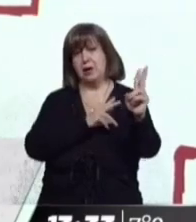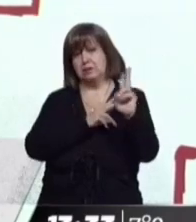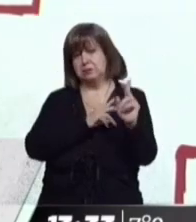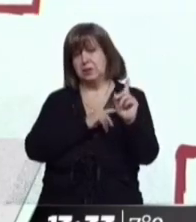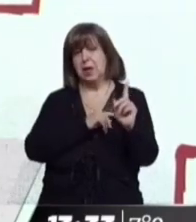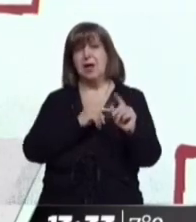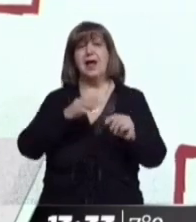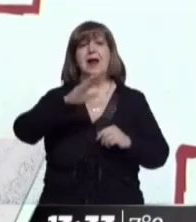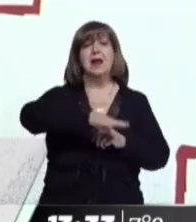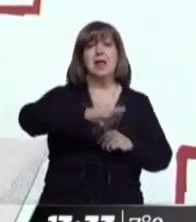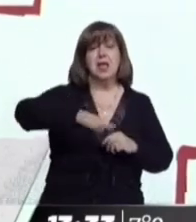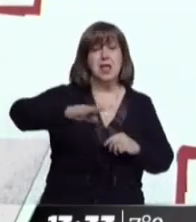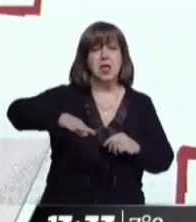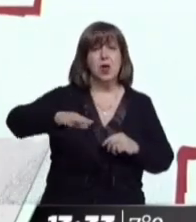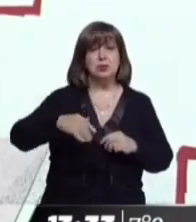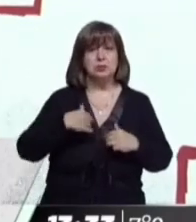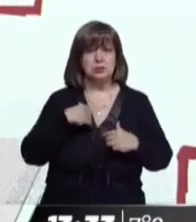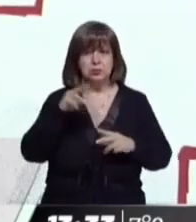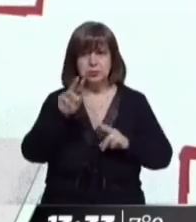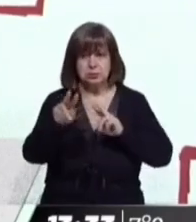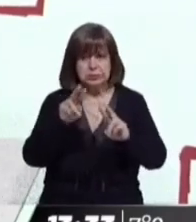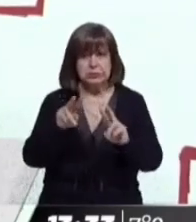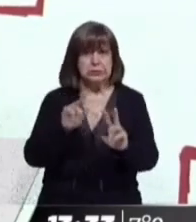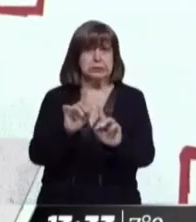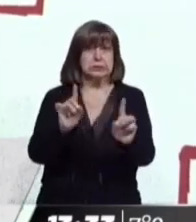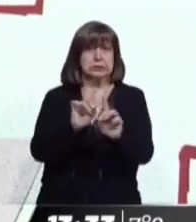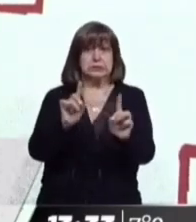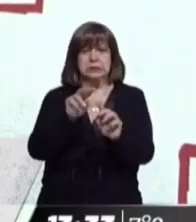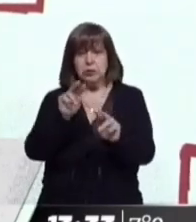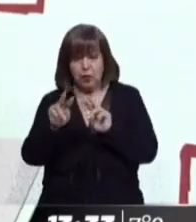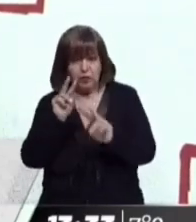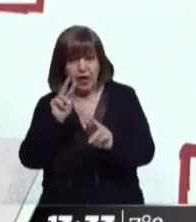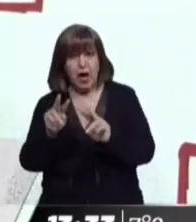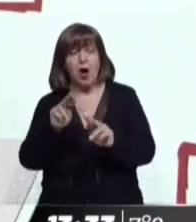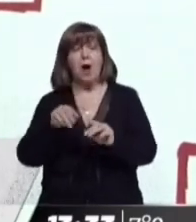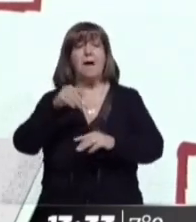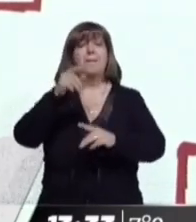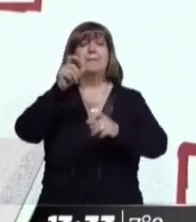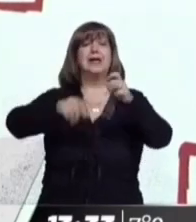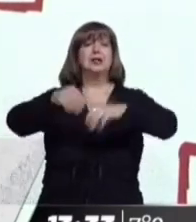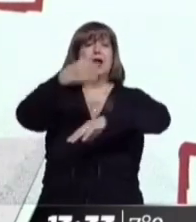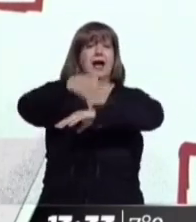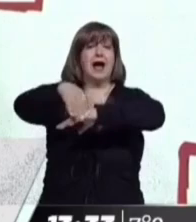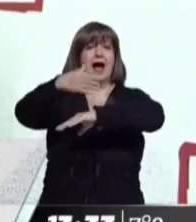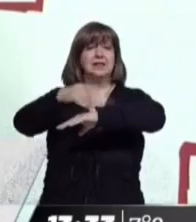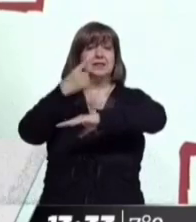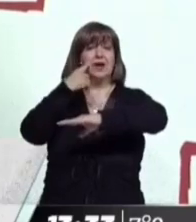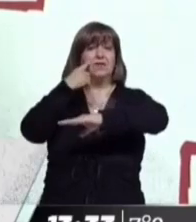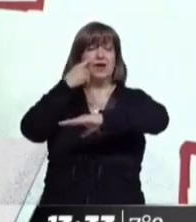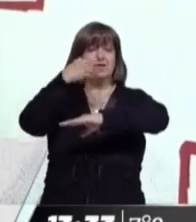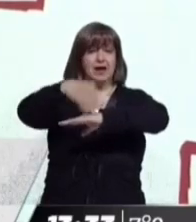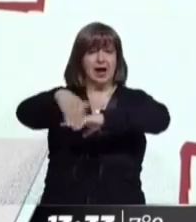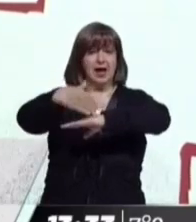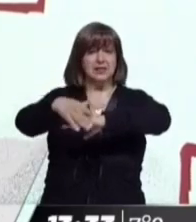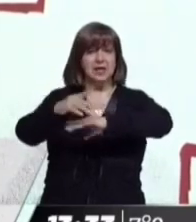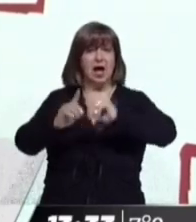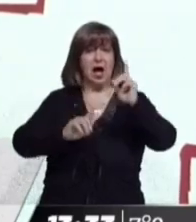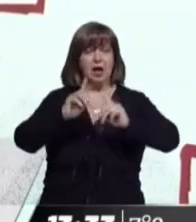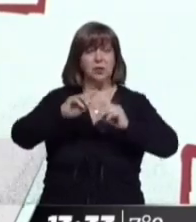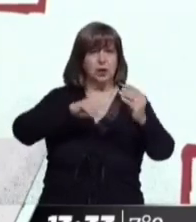pedir con los niños es una tragedia y uno ve personas en situación de calle que son familias enteras